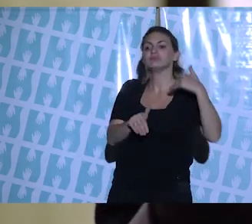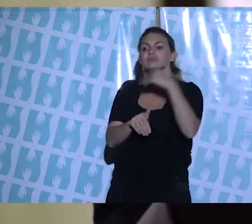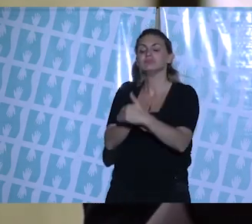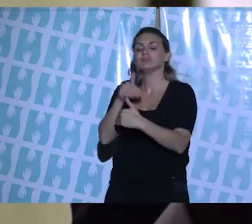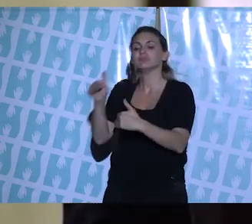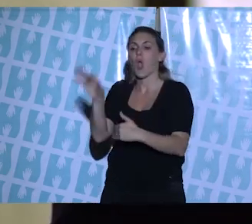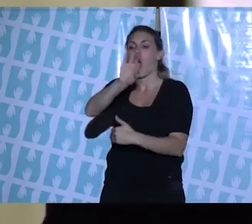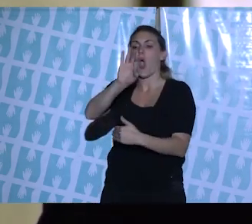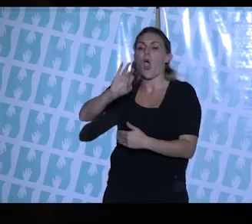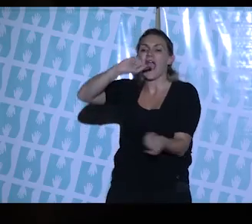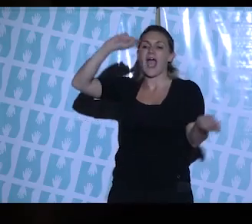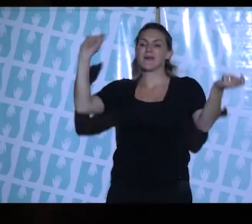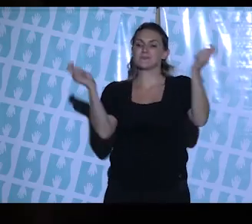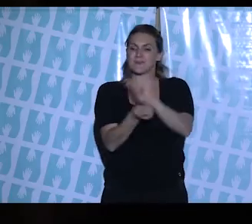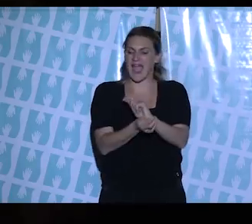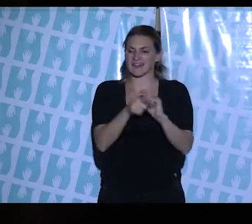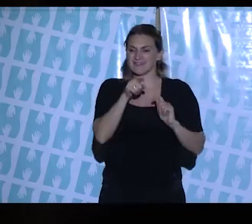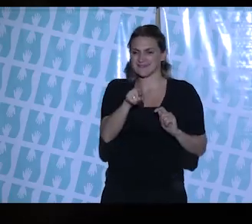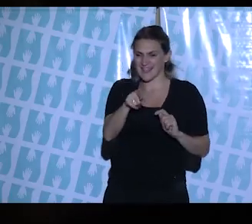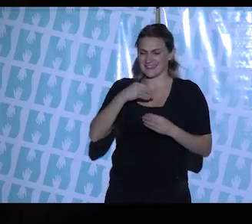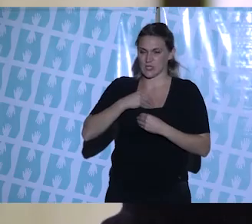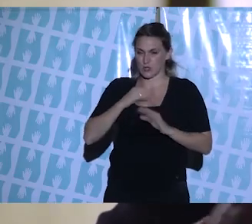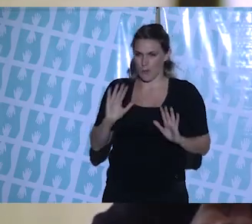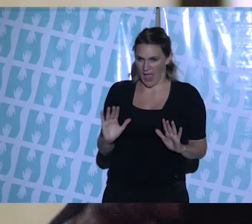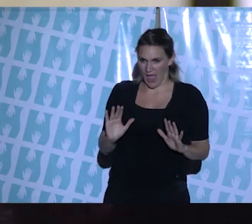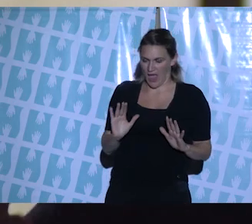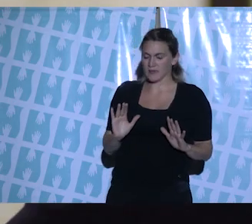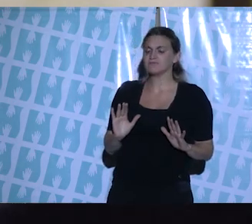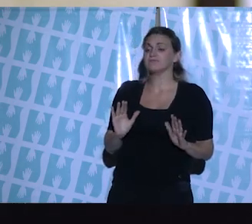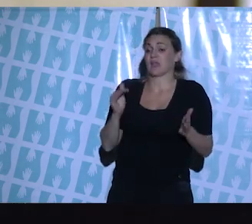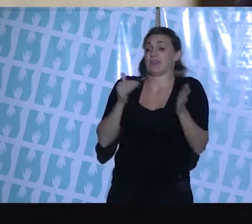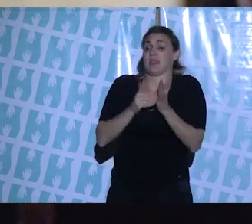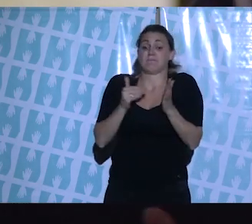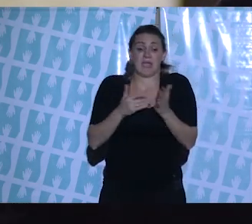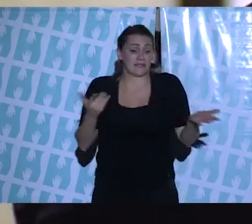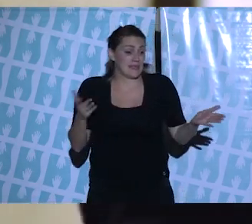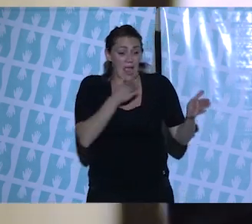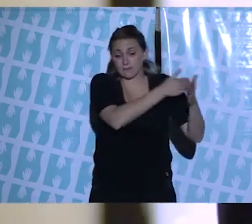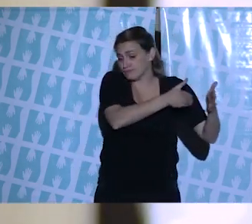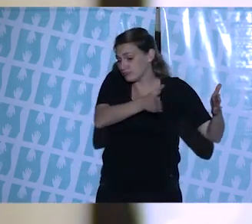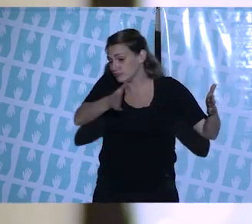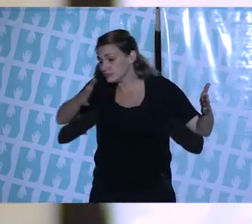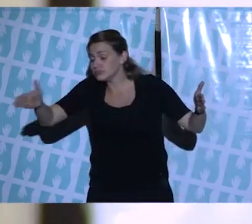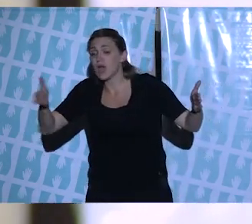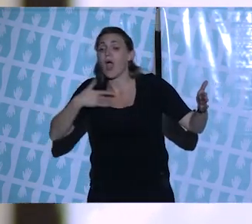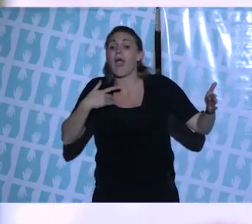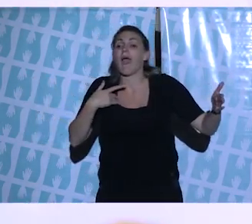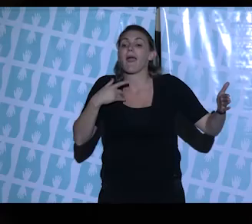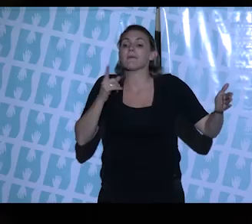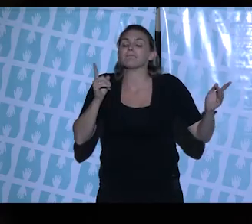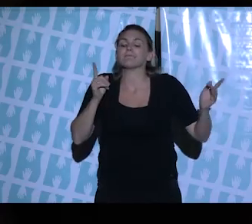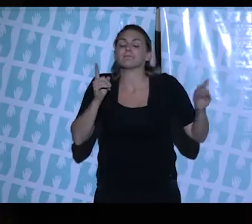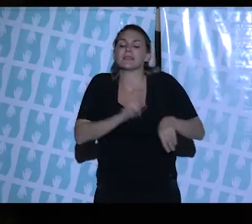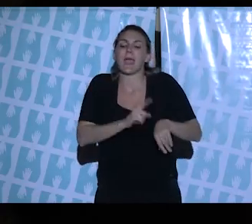revertir el proceso patológico, dependiendo del momento evolutivo de la enfermedad en que se introduzca la